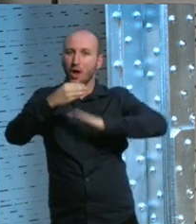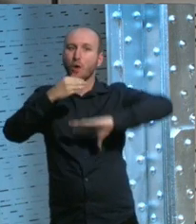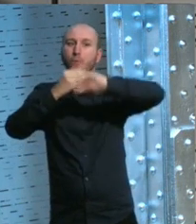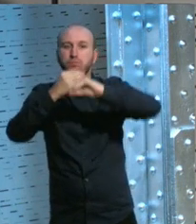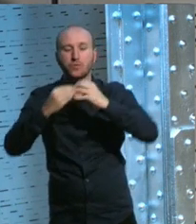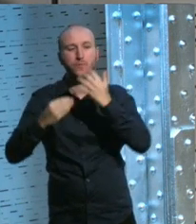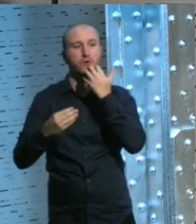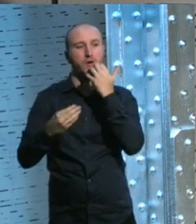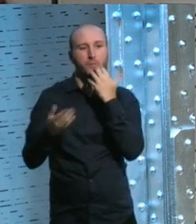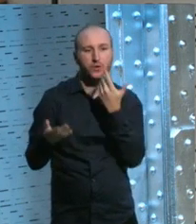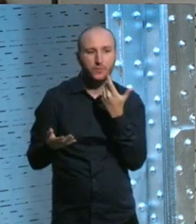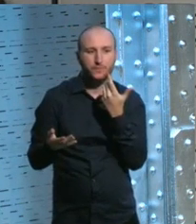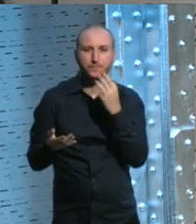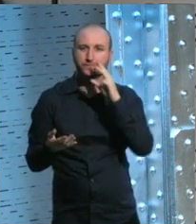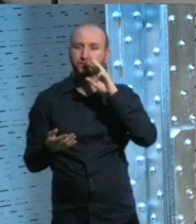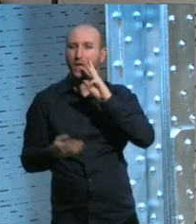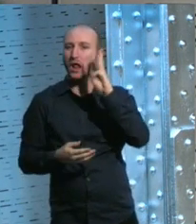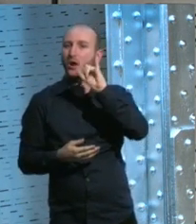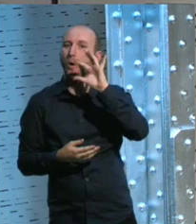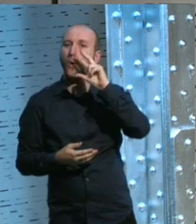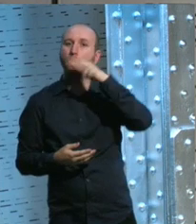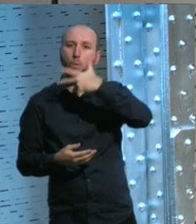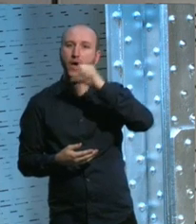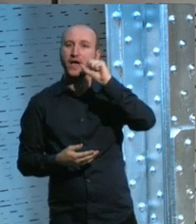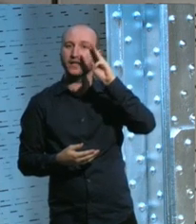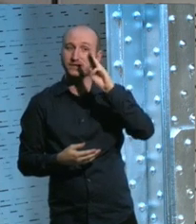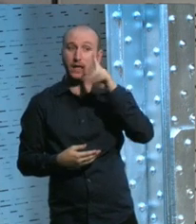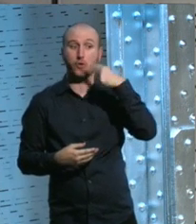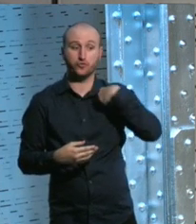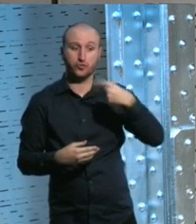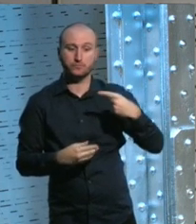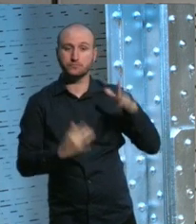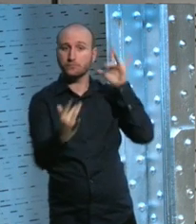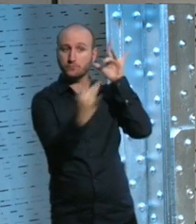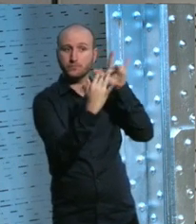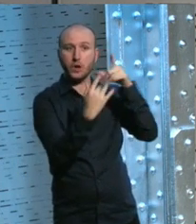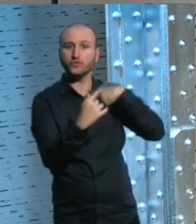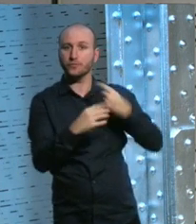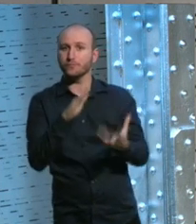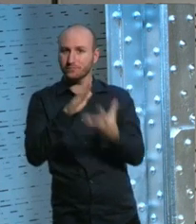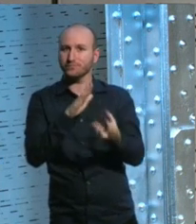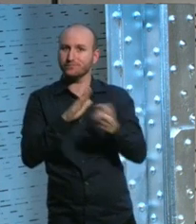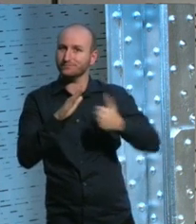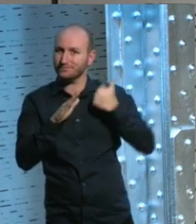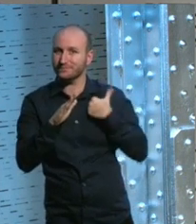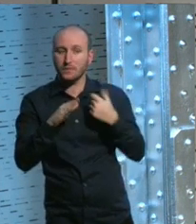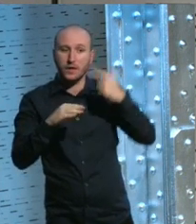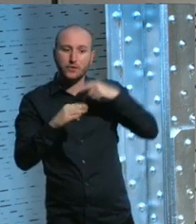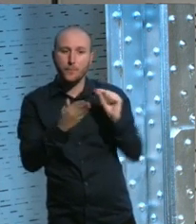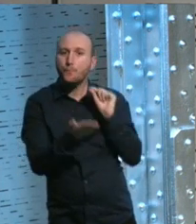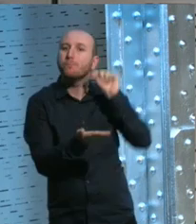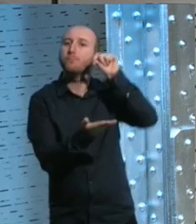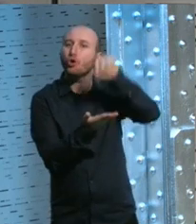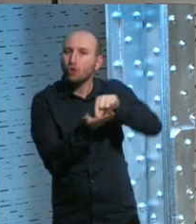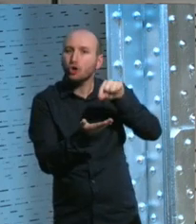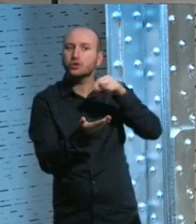walkie-talkie, por ejemplo, en WeChat, yo hice el experimento. Yo me comunico con WeChat y yo aprieto un botón